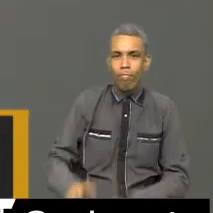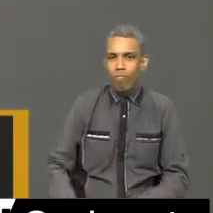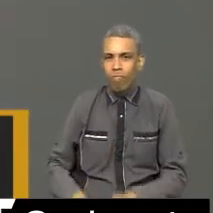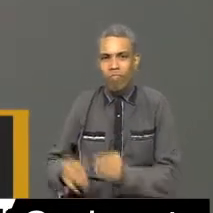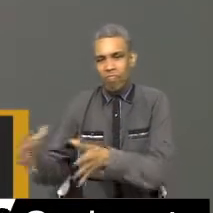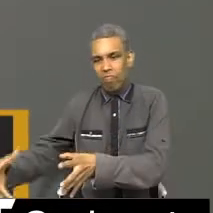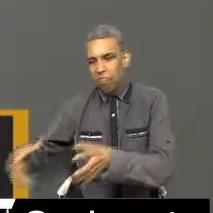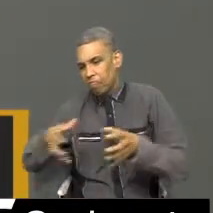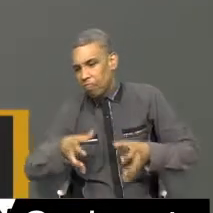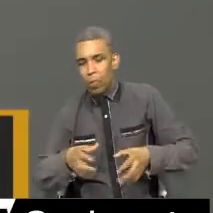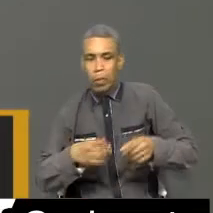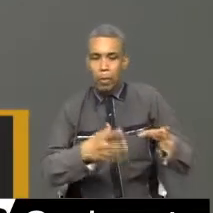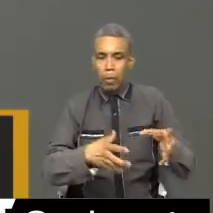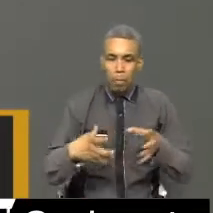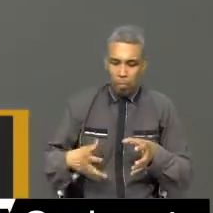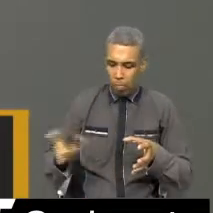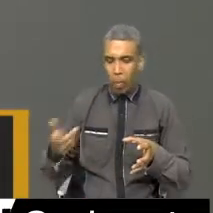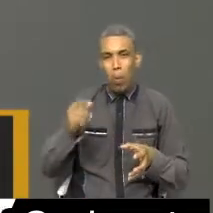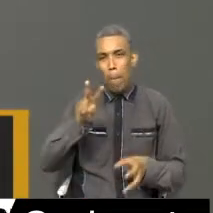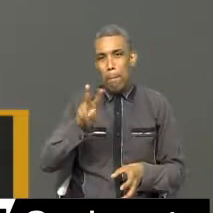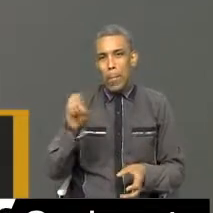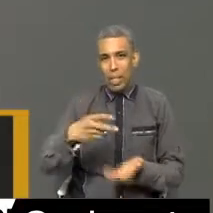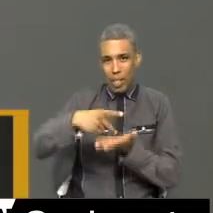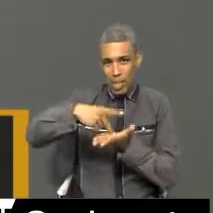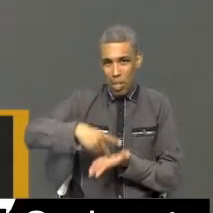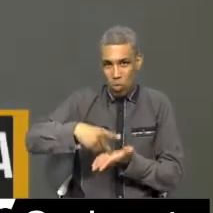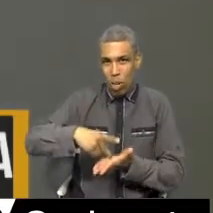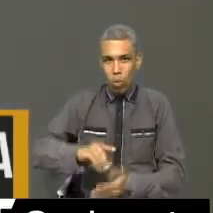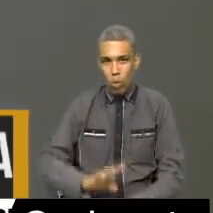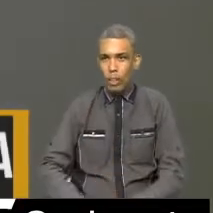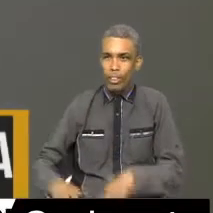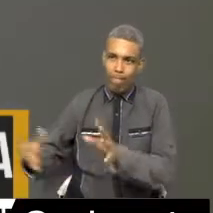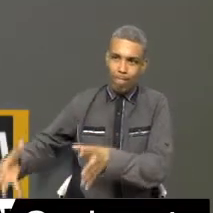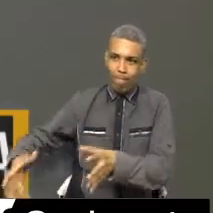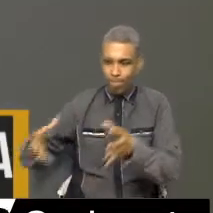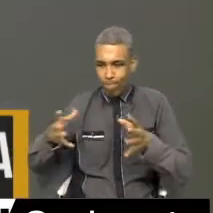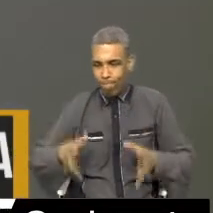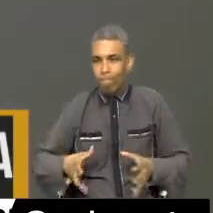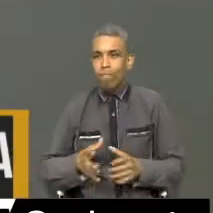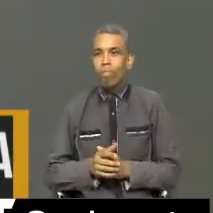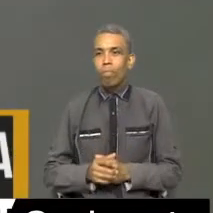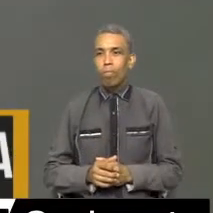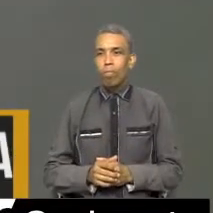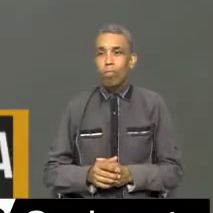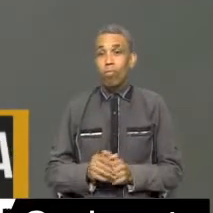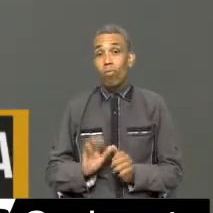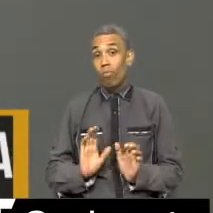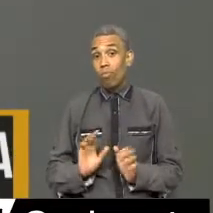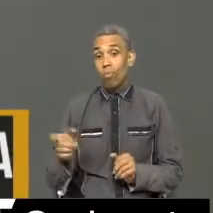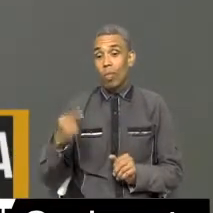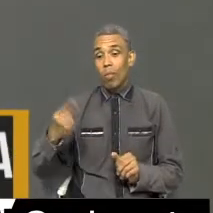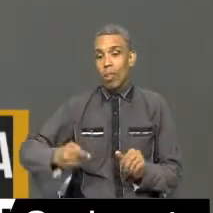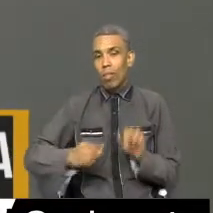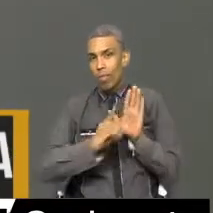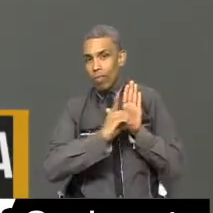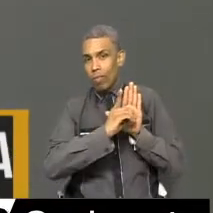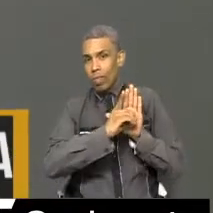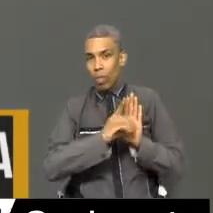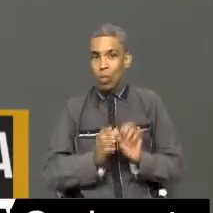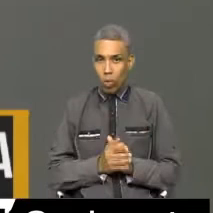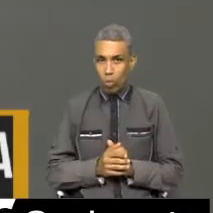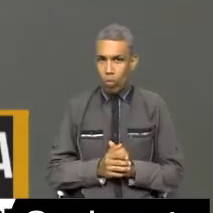alrededor de 20 kilos de pólvora, en los cuales están incumpliendo el decreto que se expide porque no